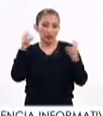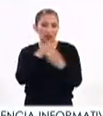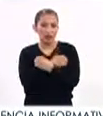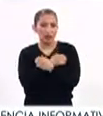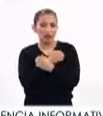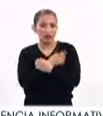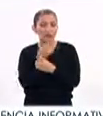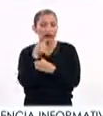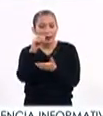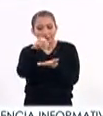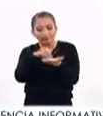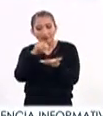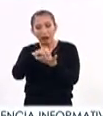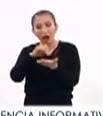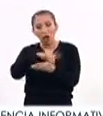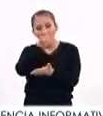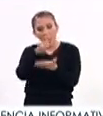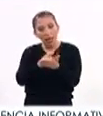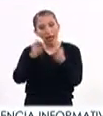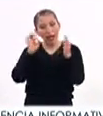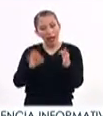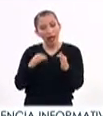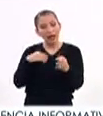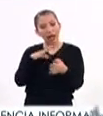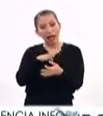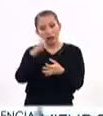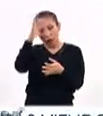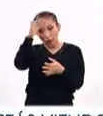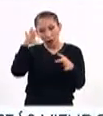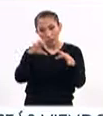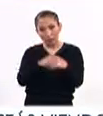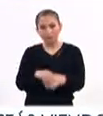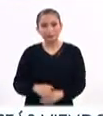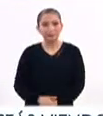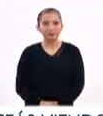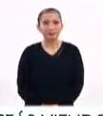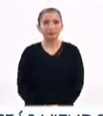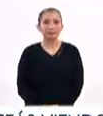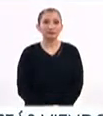educación para alcanzar un marco legal en que prive el consenso.